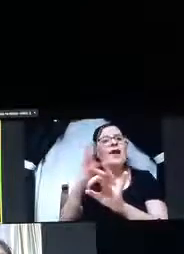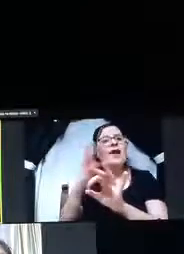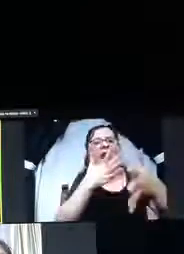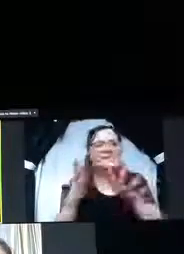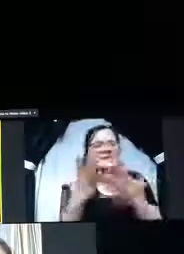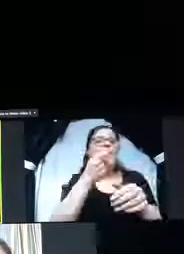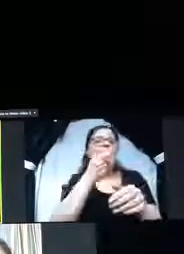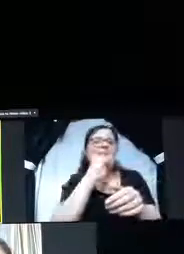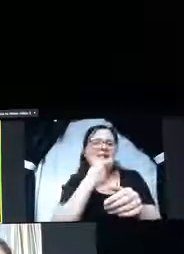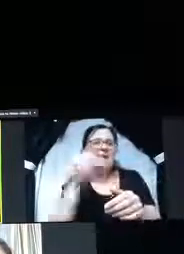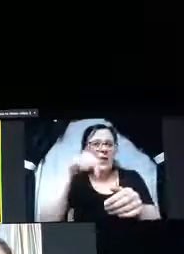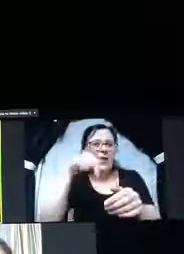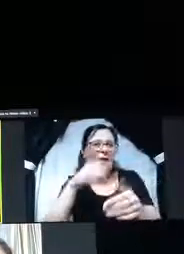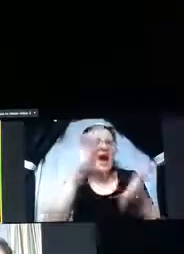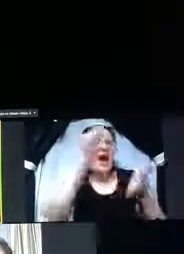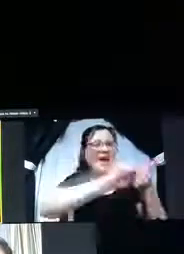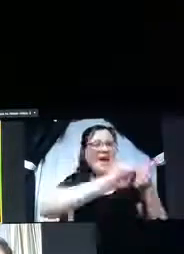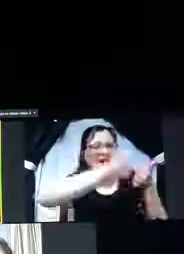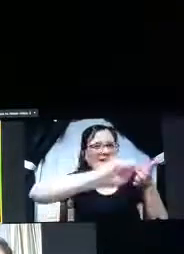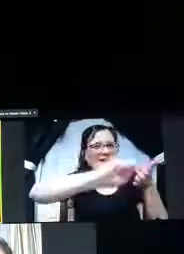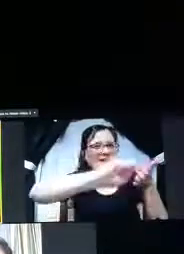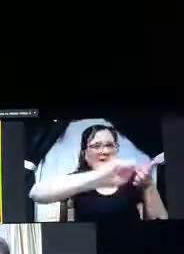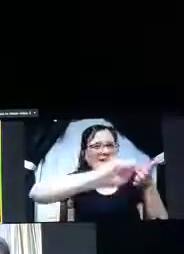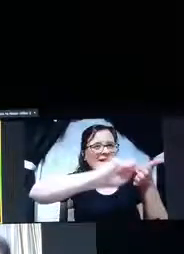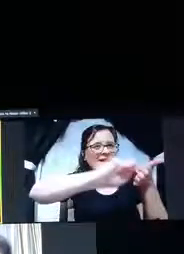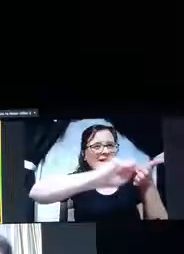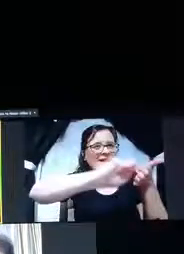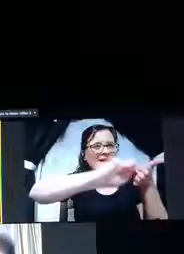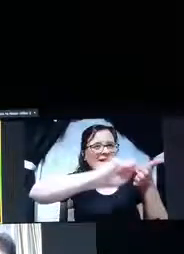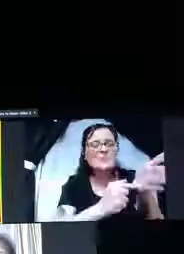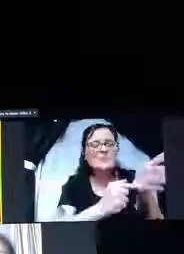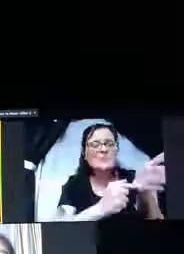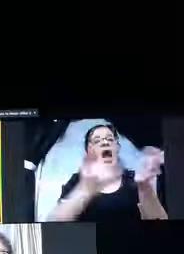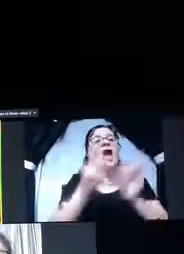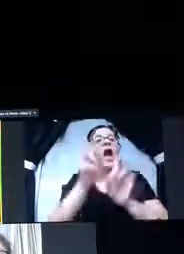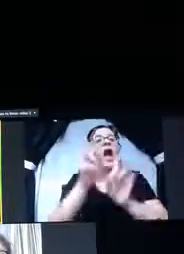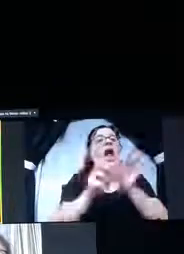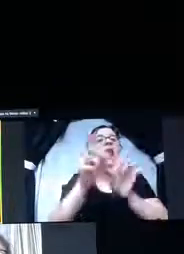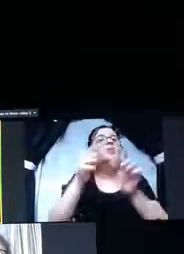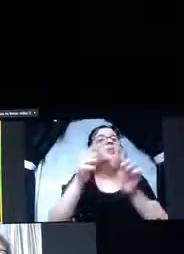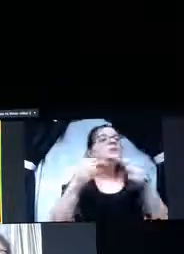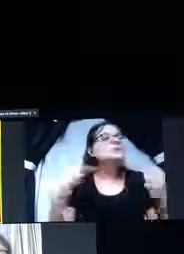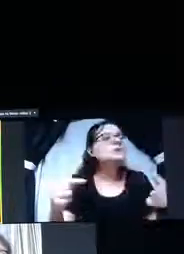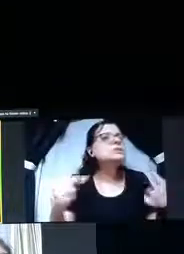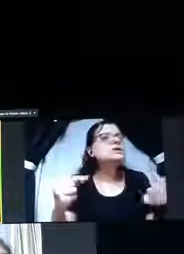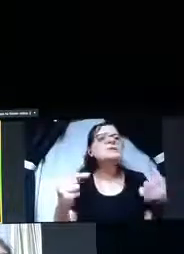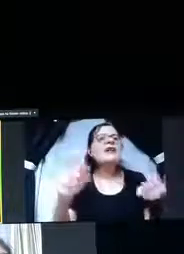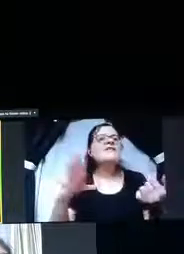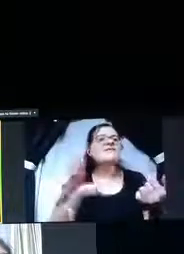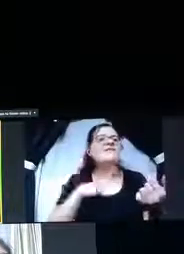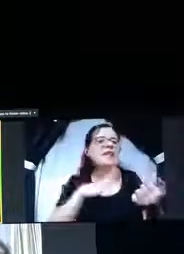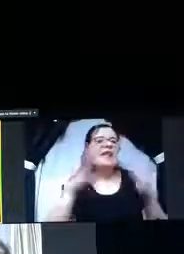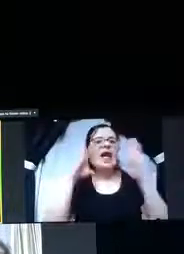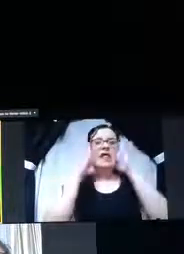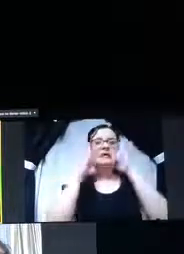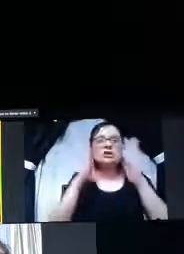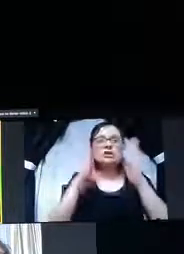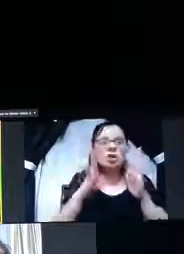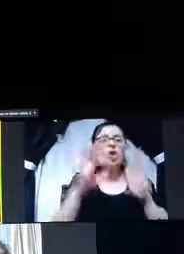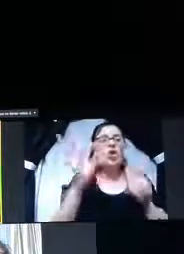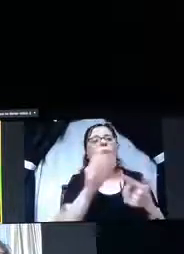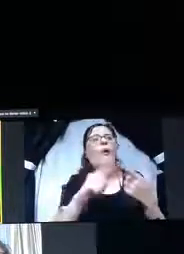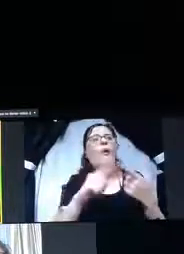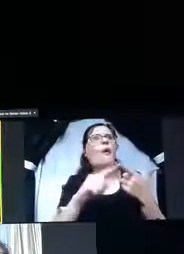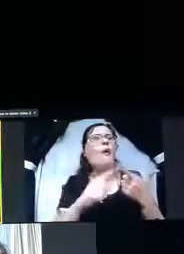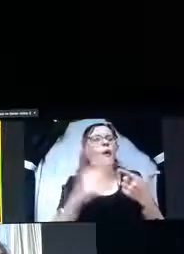vamos a hablar de la escritura, que es lo que hoy nos ocupa, ¿sí? Hay cuestiones atencionales, hay cuestiones de